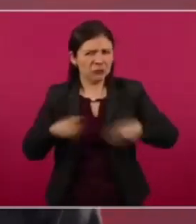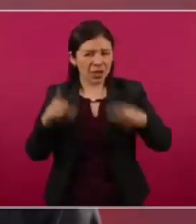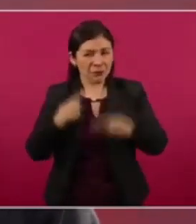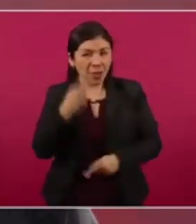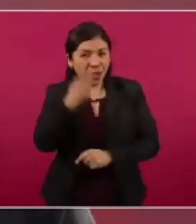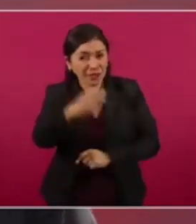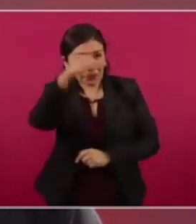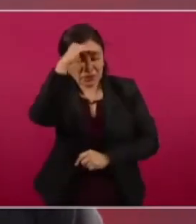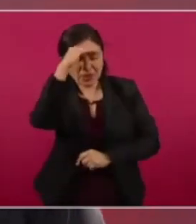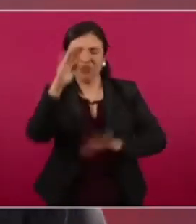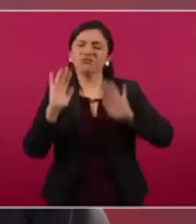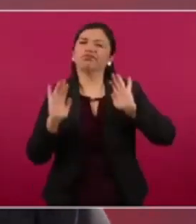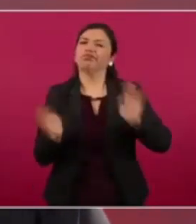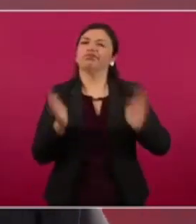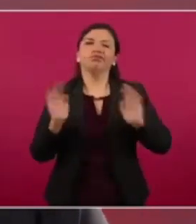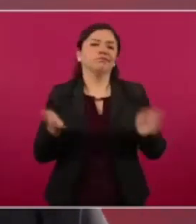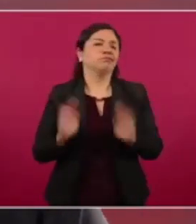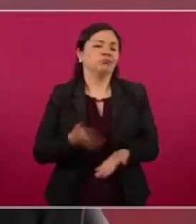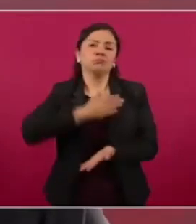Basta